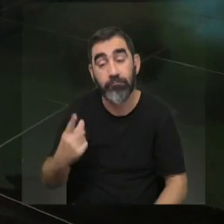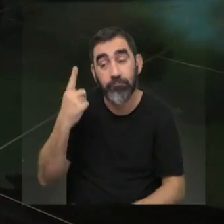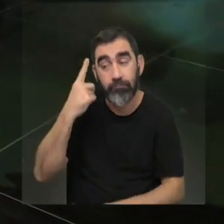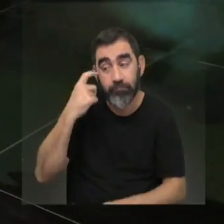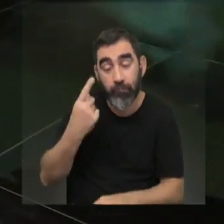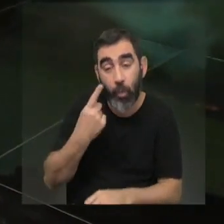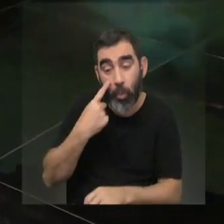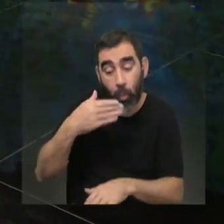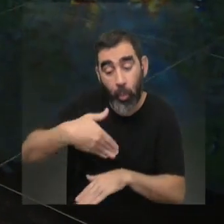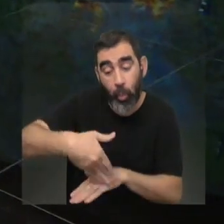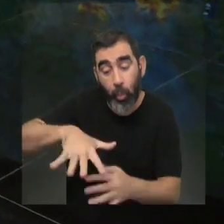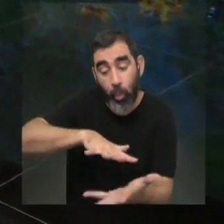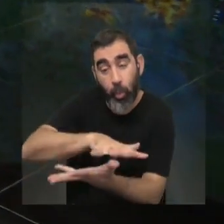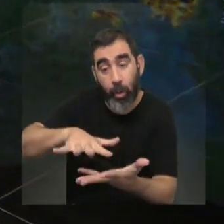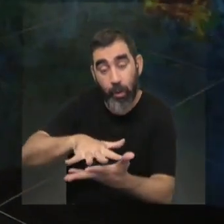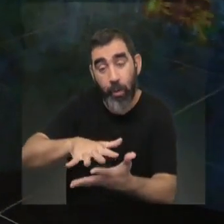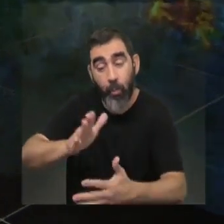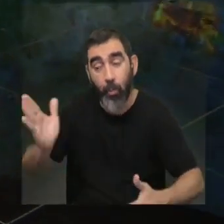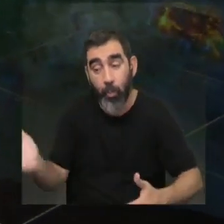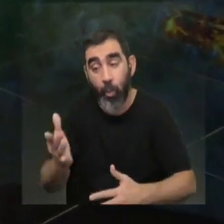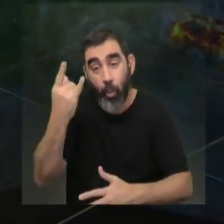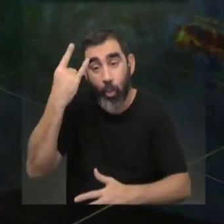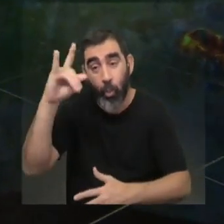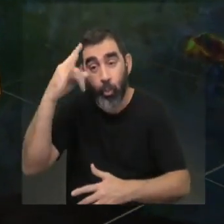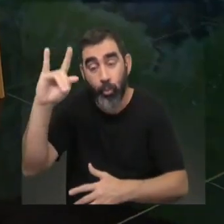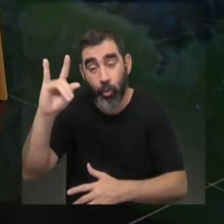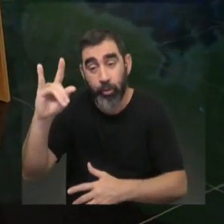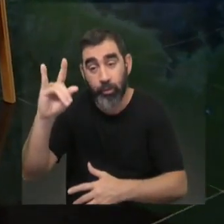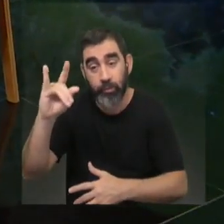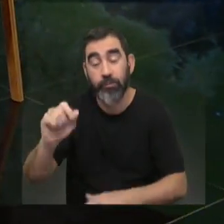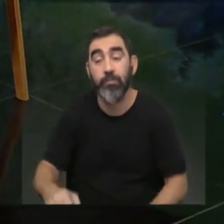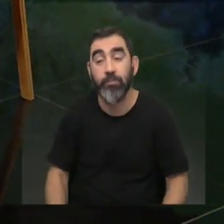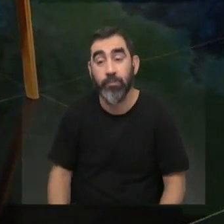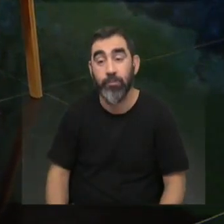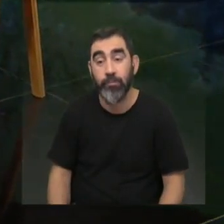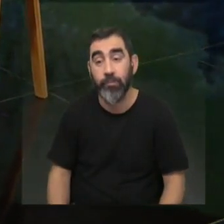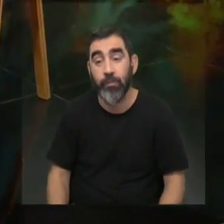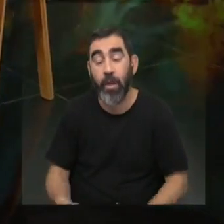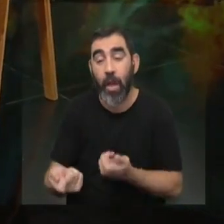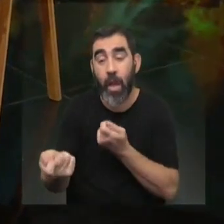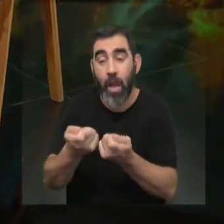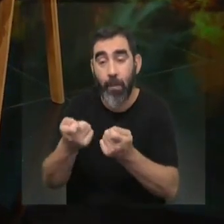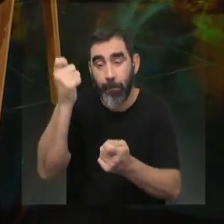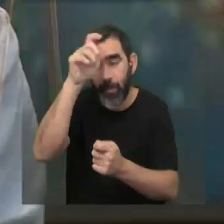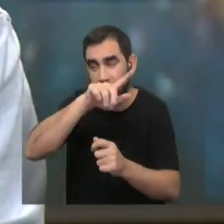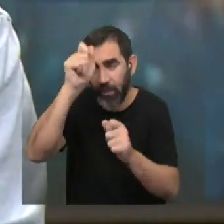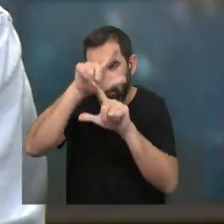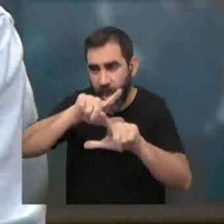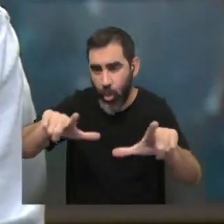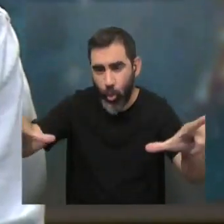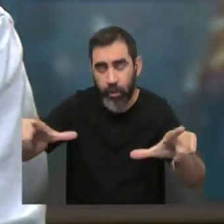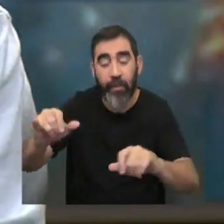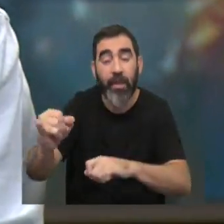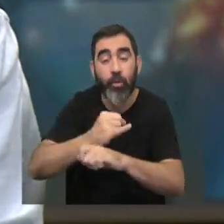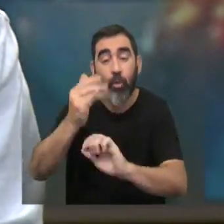en esa zona en la cual los productores ganaderos son administradores de un campo que pertenece al